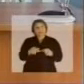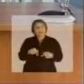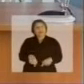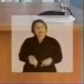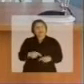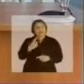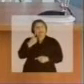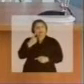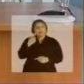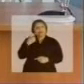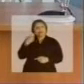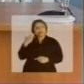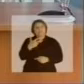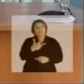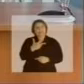es una fecha